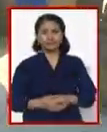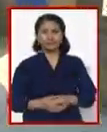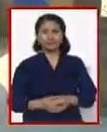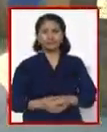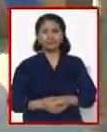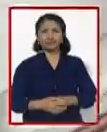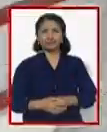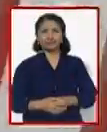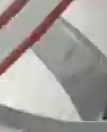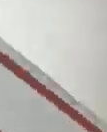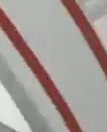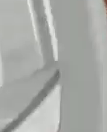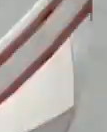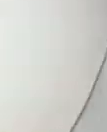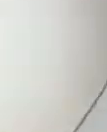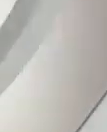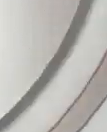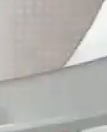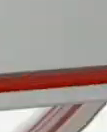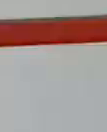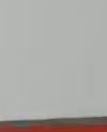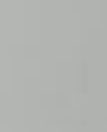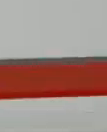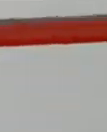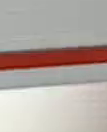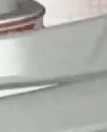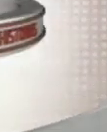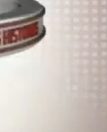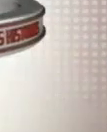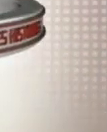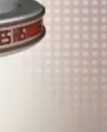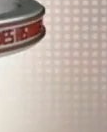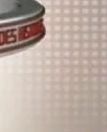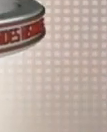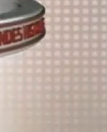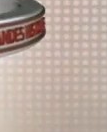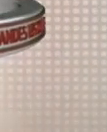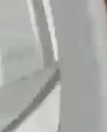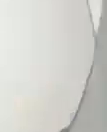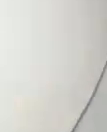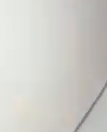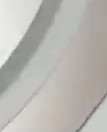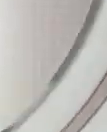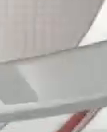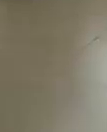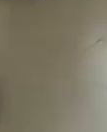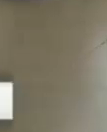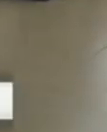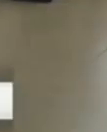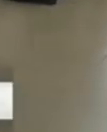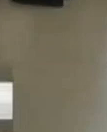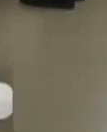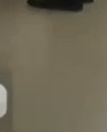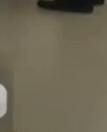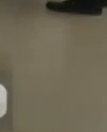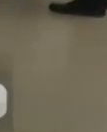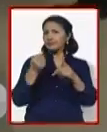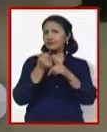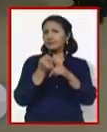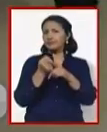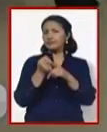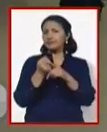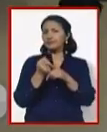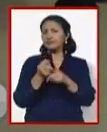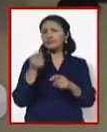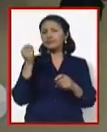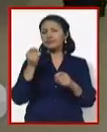esta gestión. En instantes, en Al Día. En instantes, agredió a su pareja con un